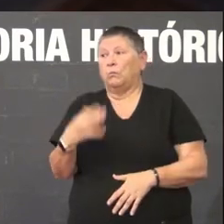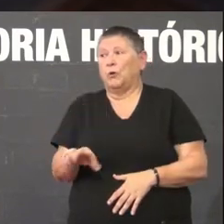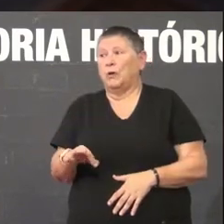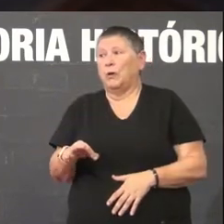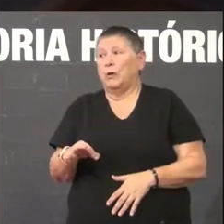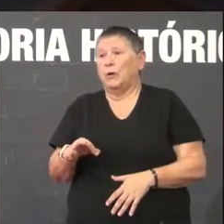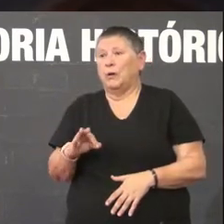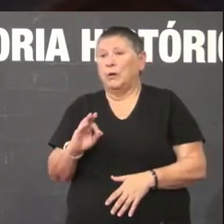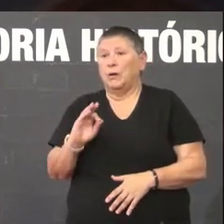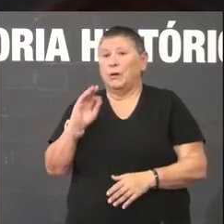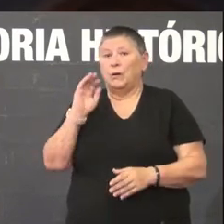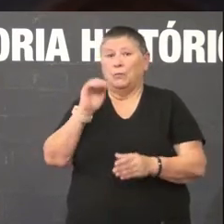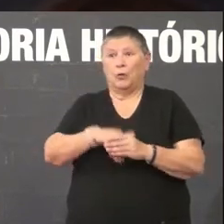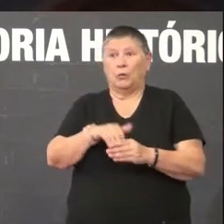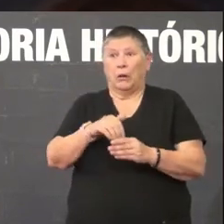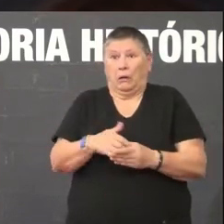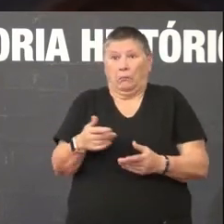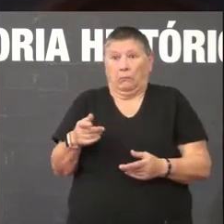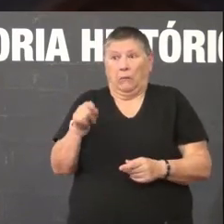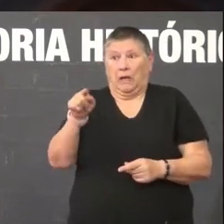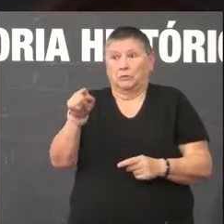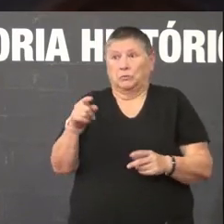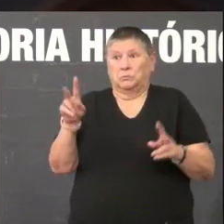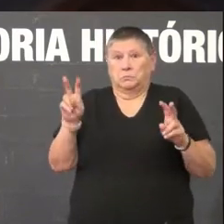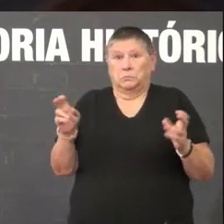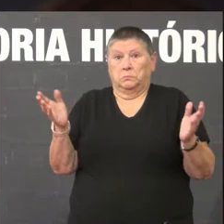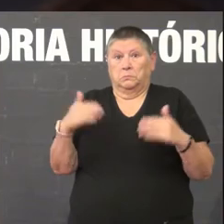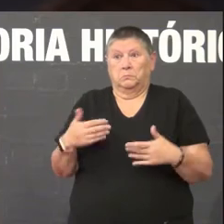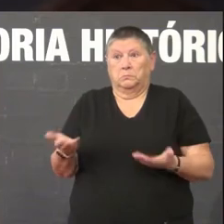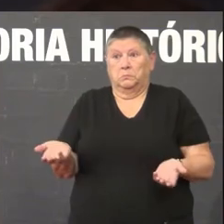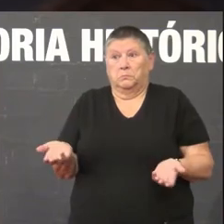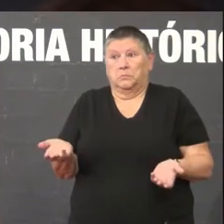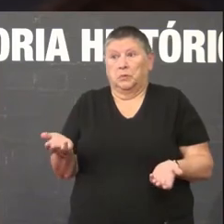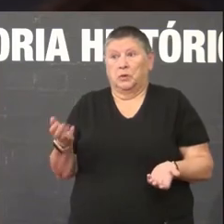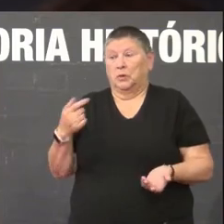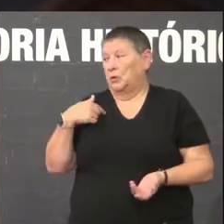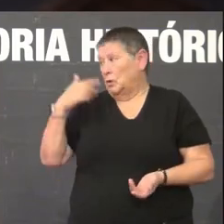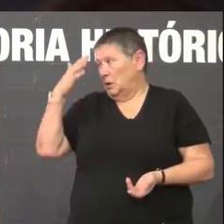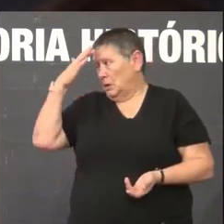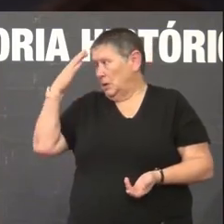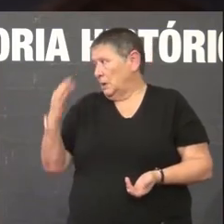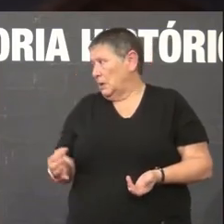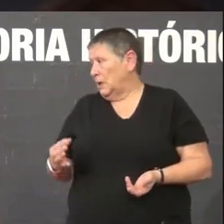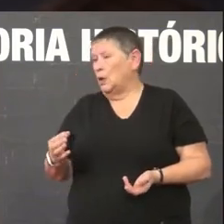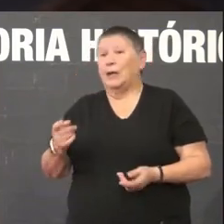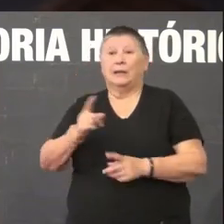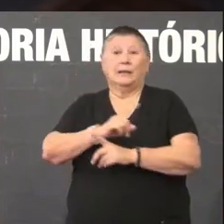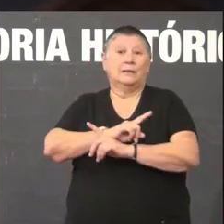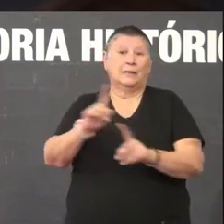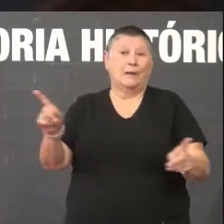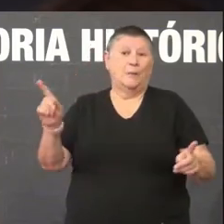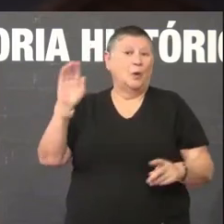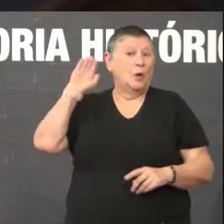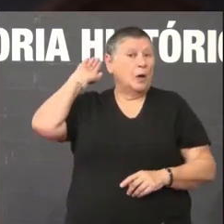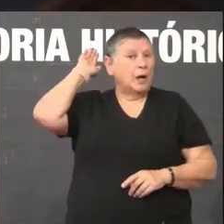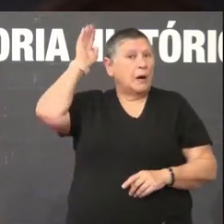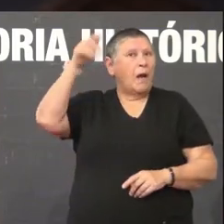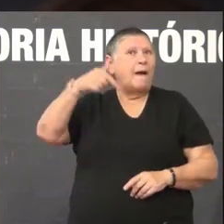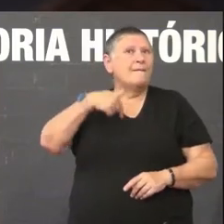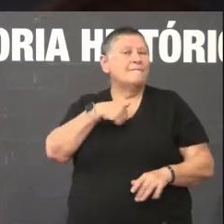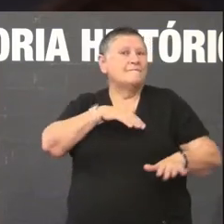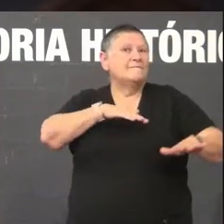de votar tal cousa. Iso que eu tamén teño que decir que tampouco a república é un réxime que a mí me